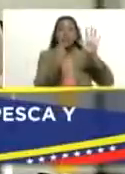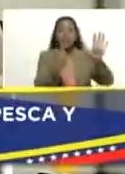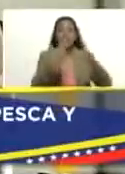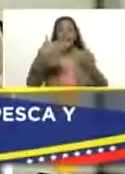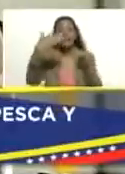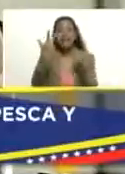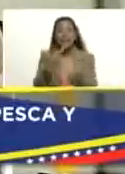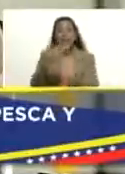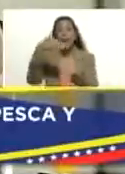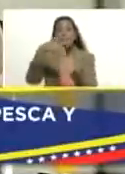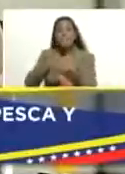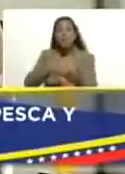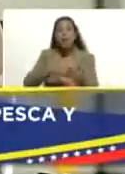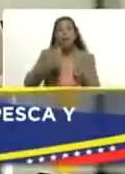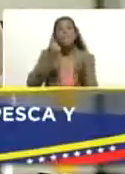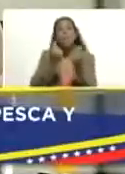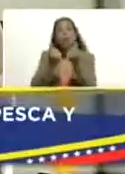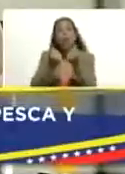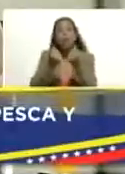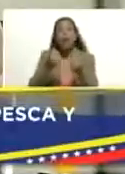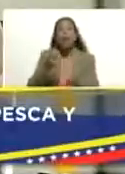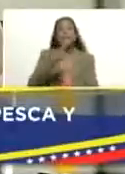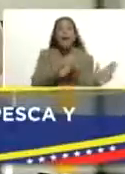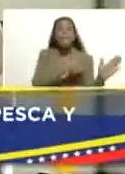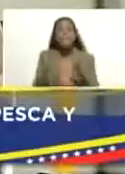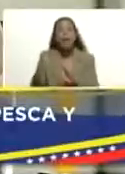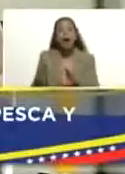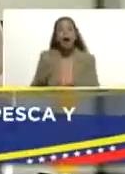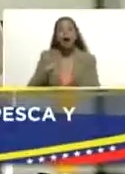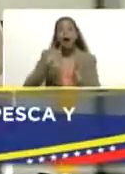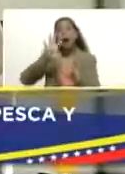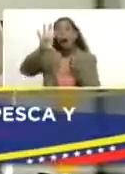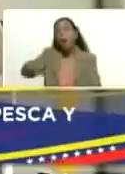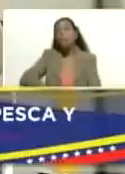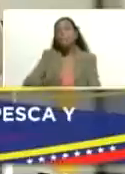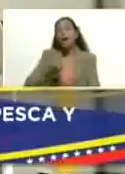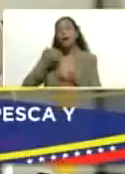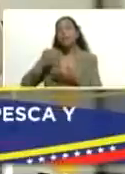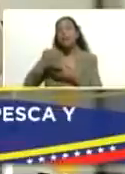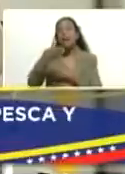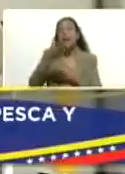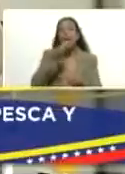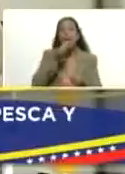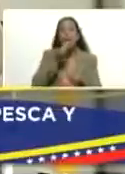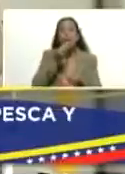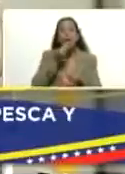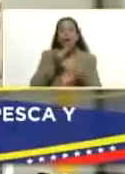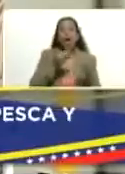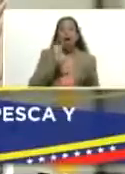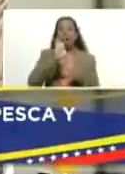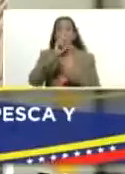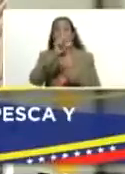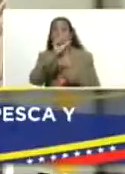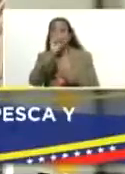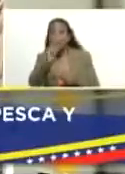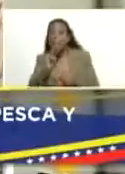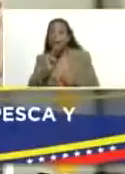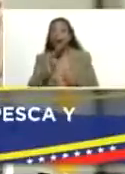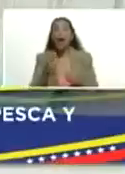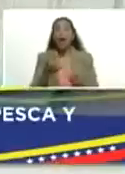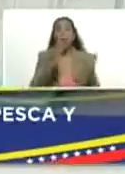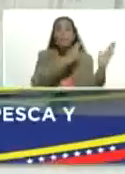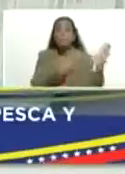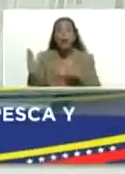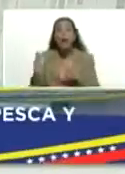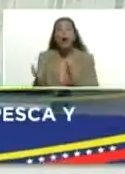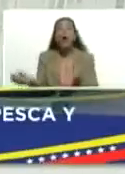4.863.000 bolívares para el programa de alimentación, para alimentar los CLAP y todos los programas de